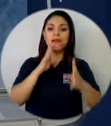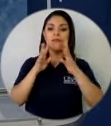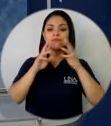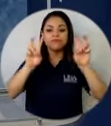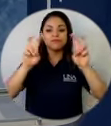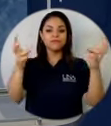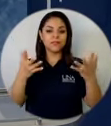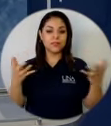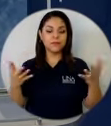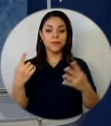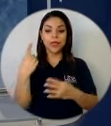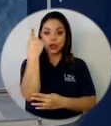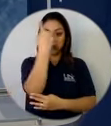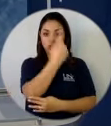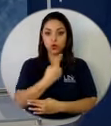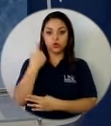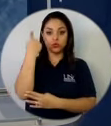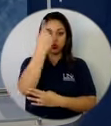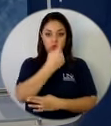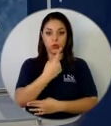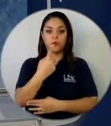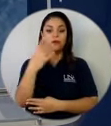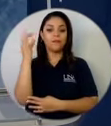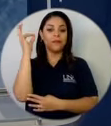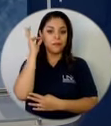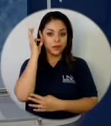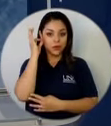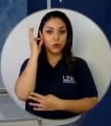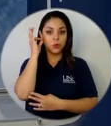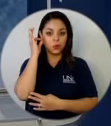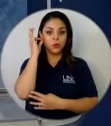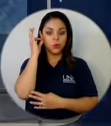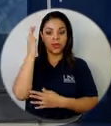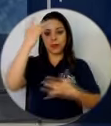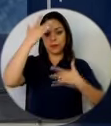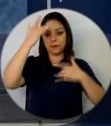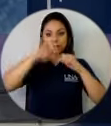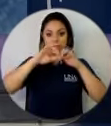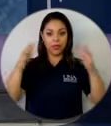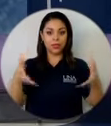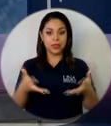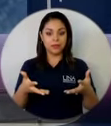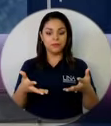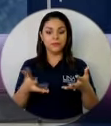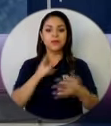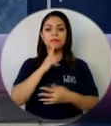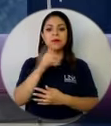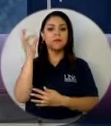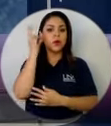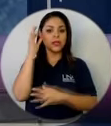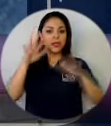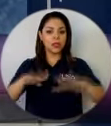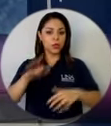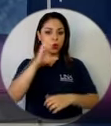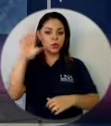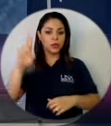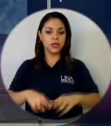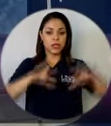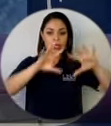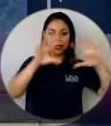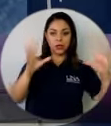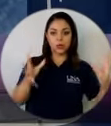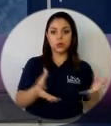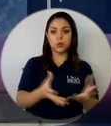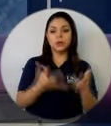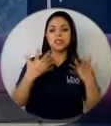sobre el rostro femenino de la pandemia. Pues si bien las mujeres en Costa Rica y en todo el mundo han experimentado a